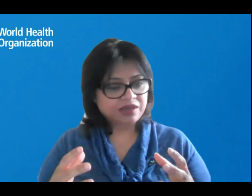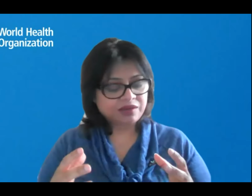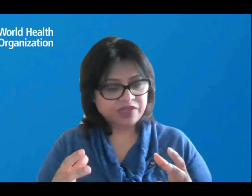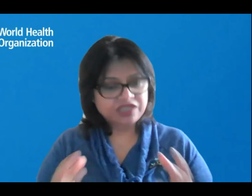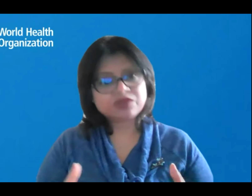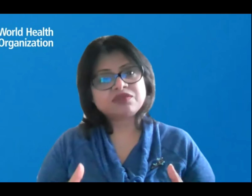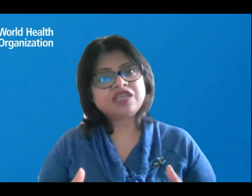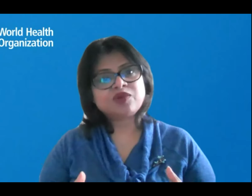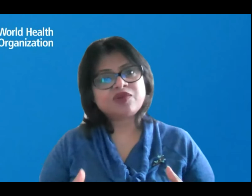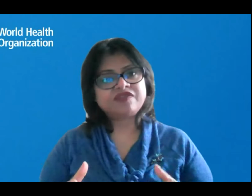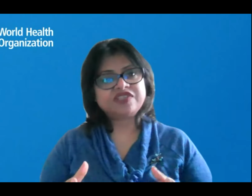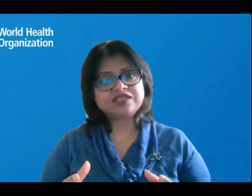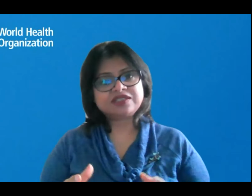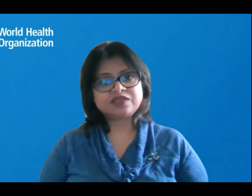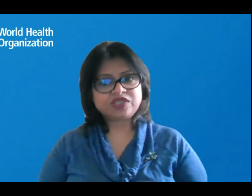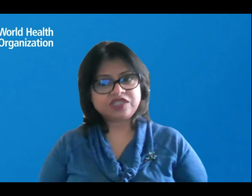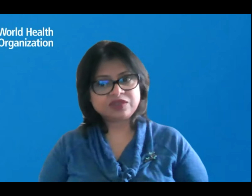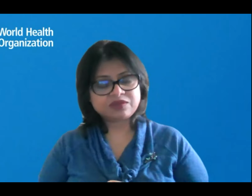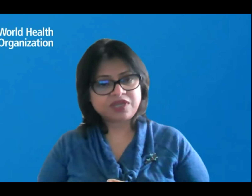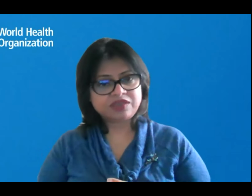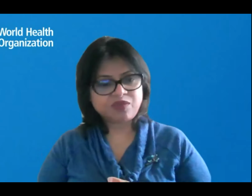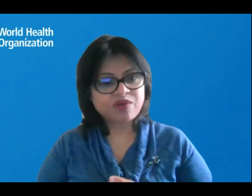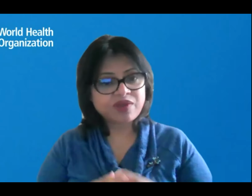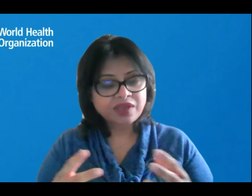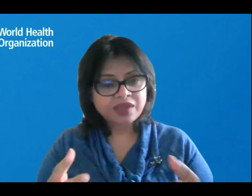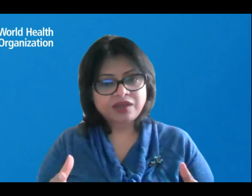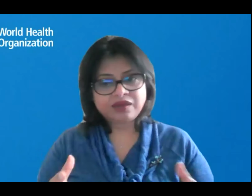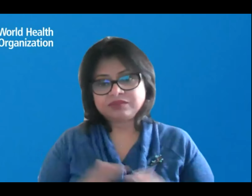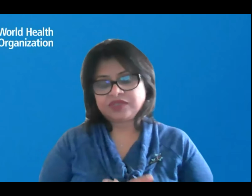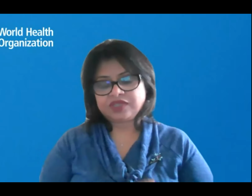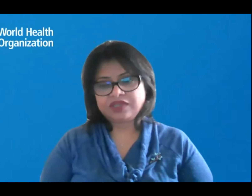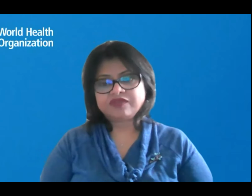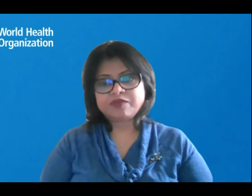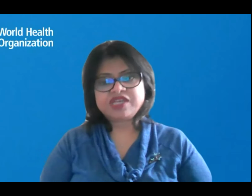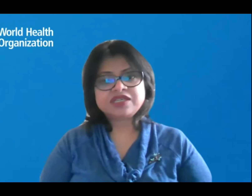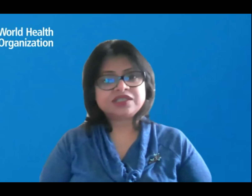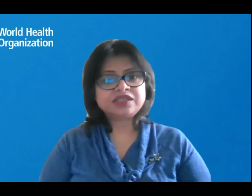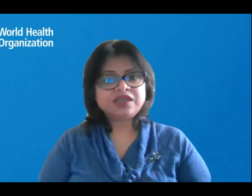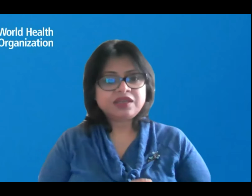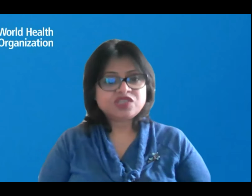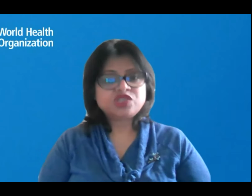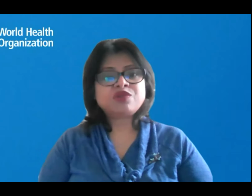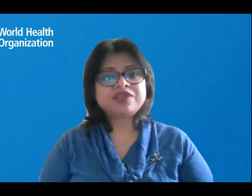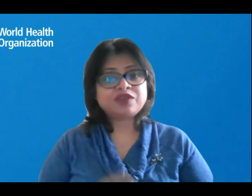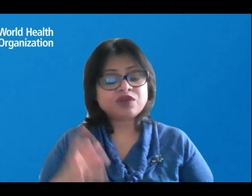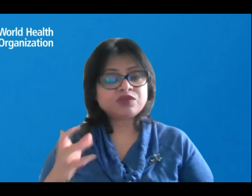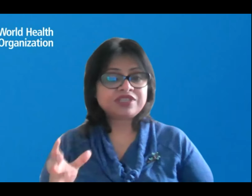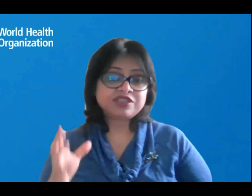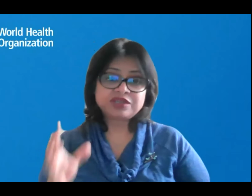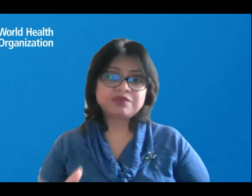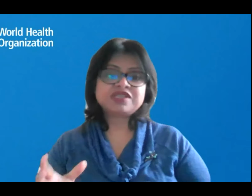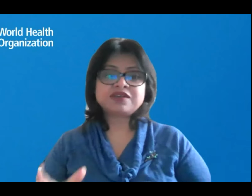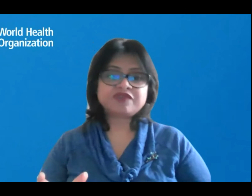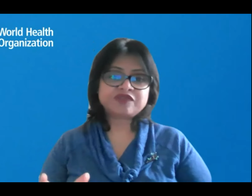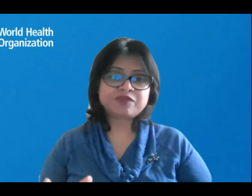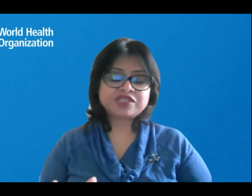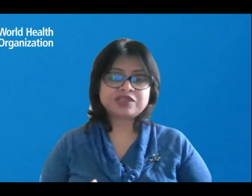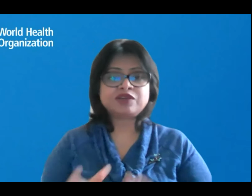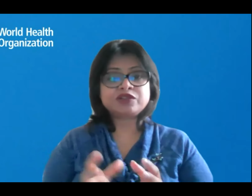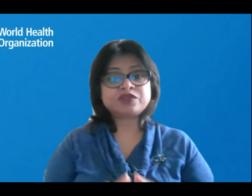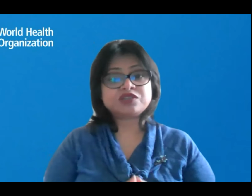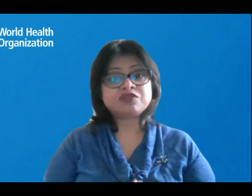lo que estamos hablando hoy día es que tenemos que crear más evidencia y más información